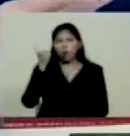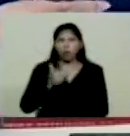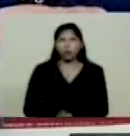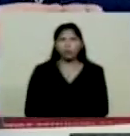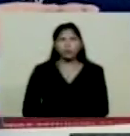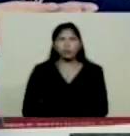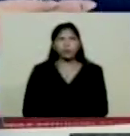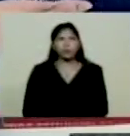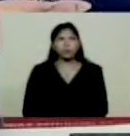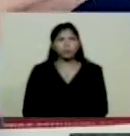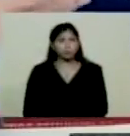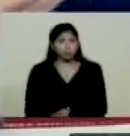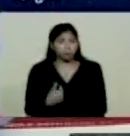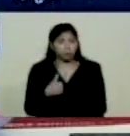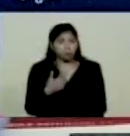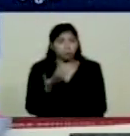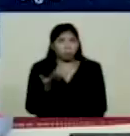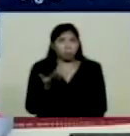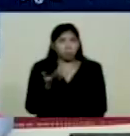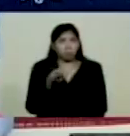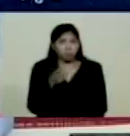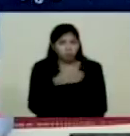Entonces yo no sé qué quieren.